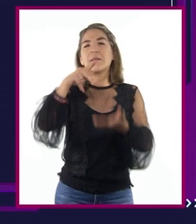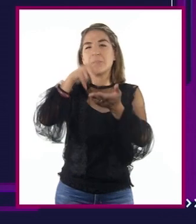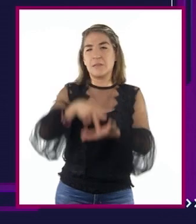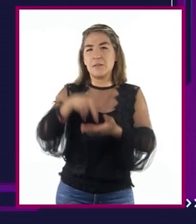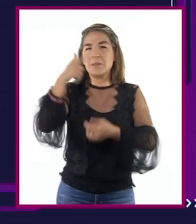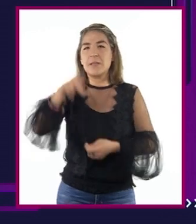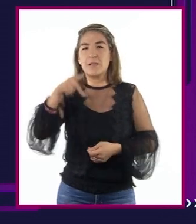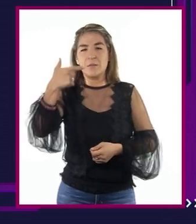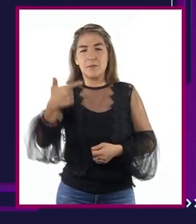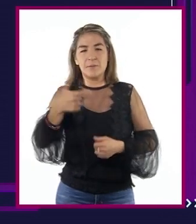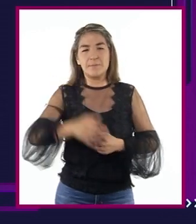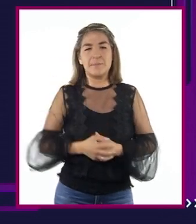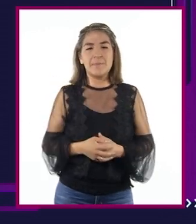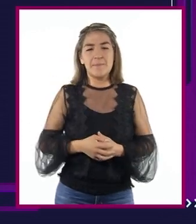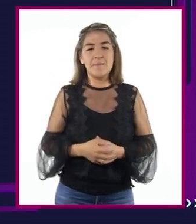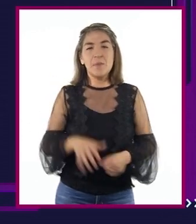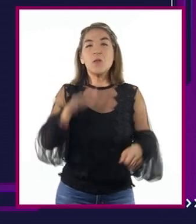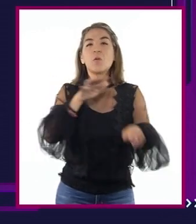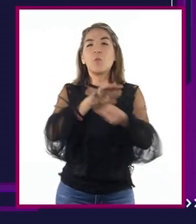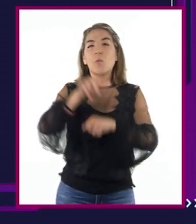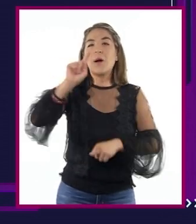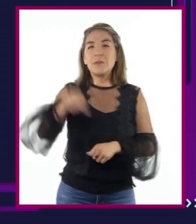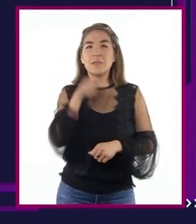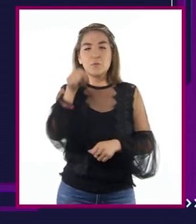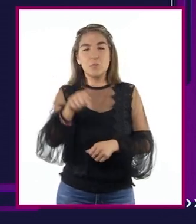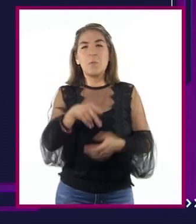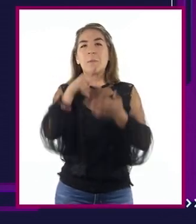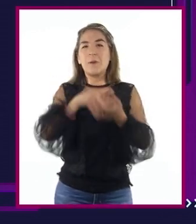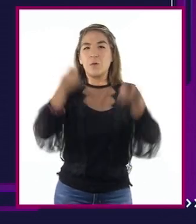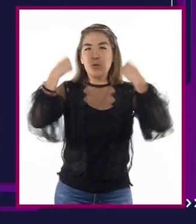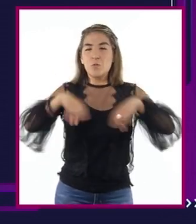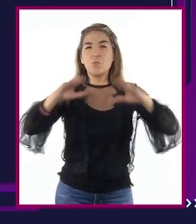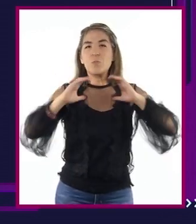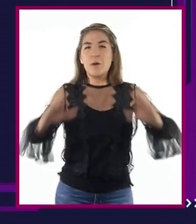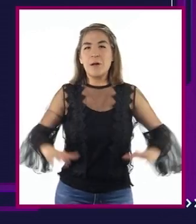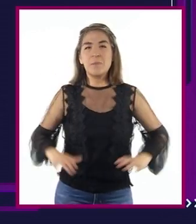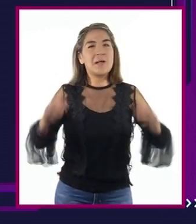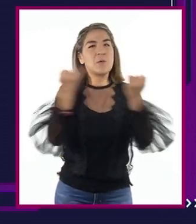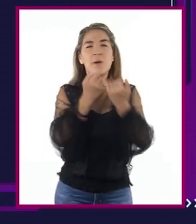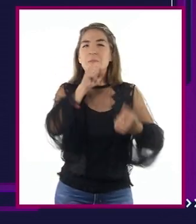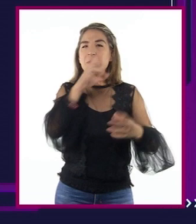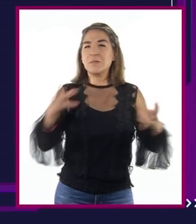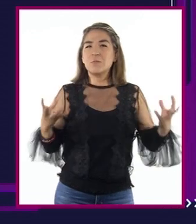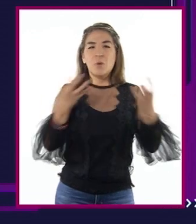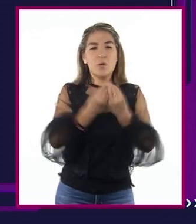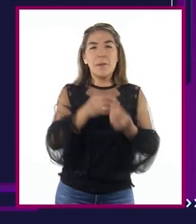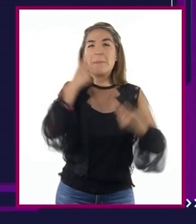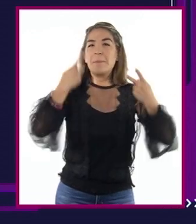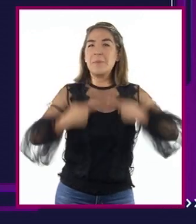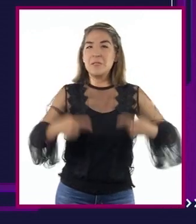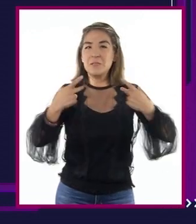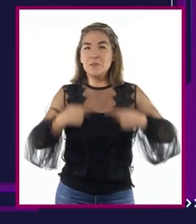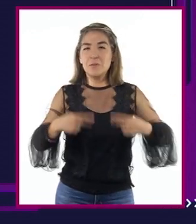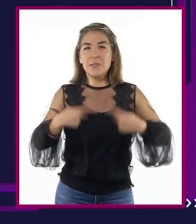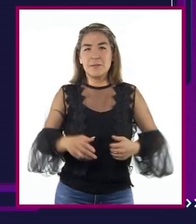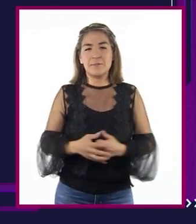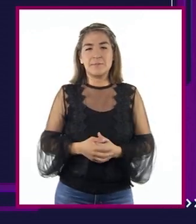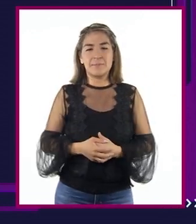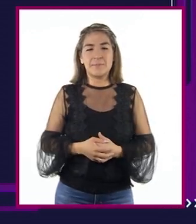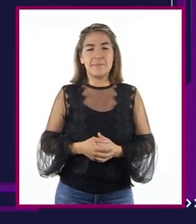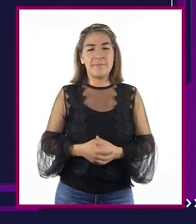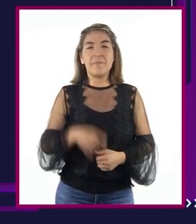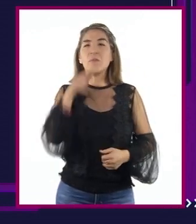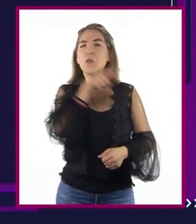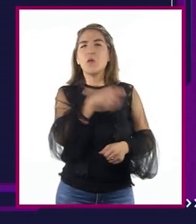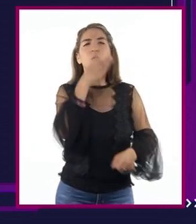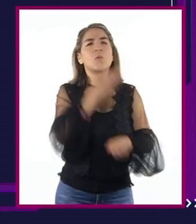kilogramos. ¿Cuáles son las masas corporales en las que hay igual cantidad de personas?